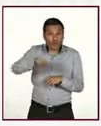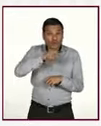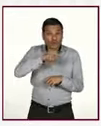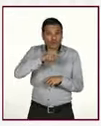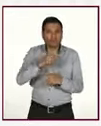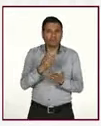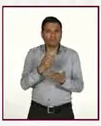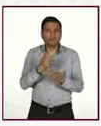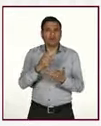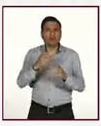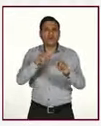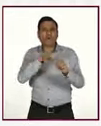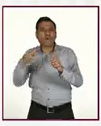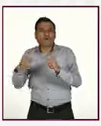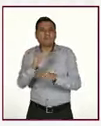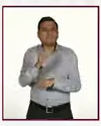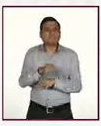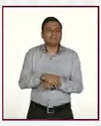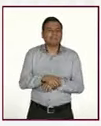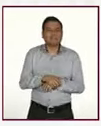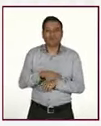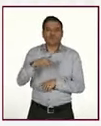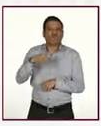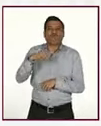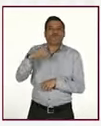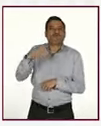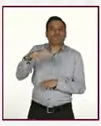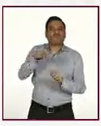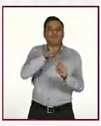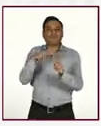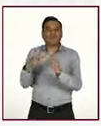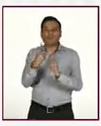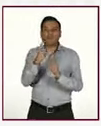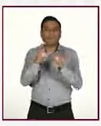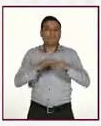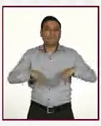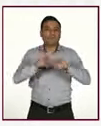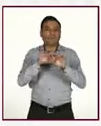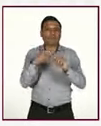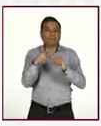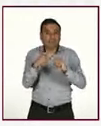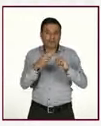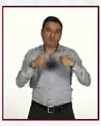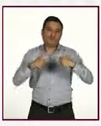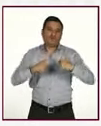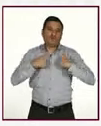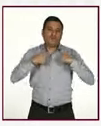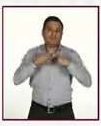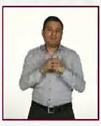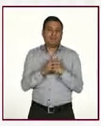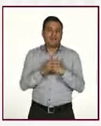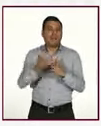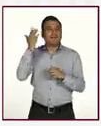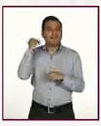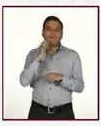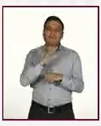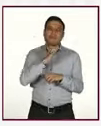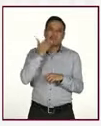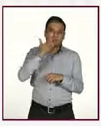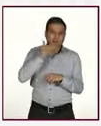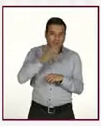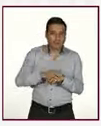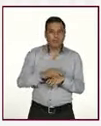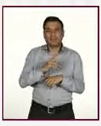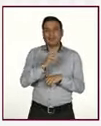bueno, ¿qué es la perspectiva de juventudes? Es esta visión en donde pone en el centro de la discusión a las juventudes, quita el paternalismo,